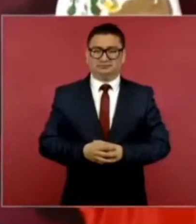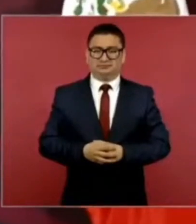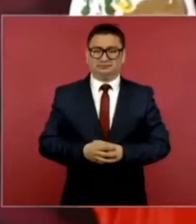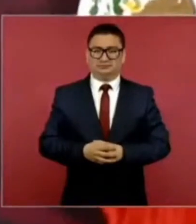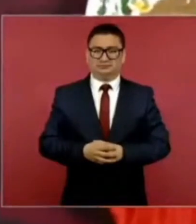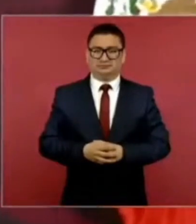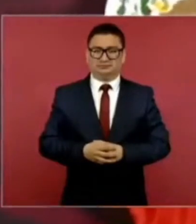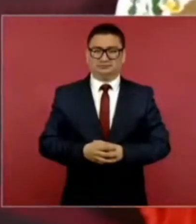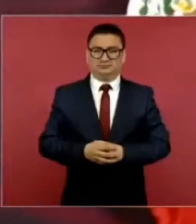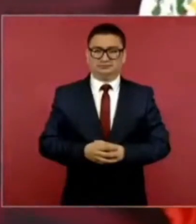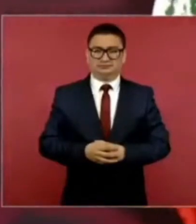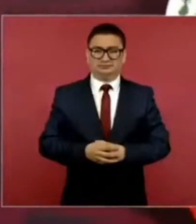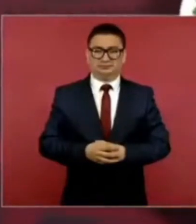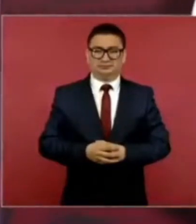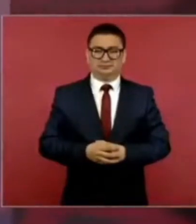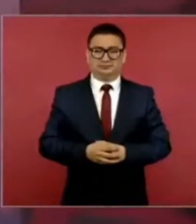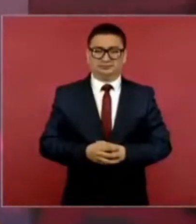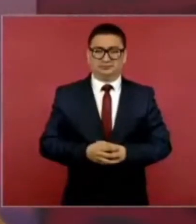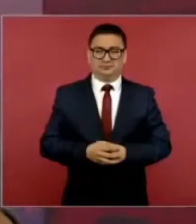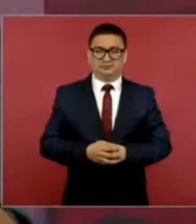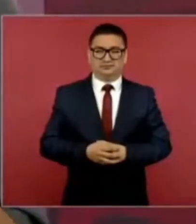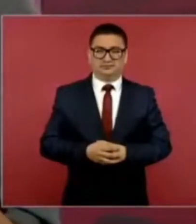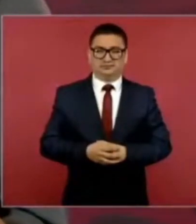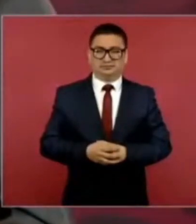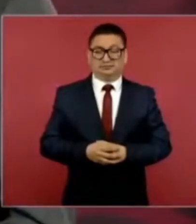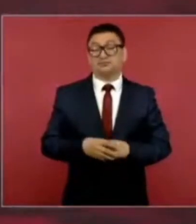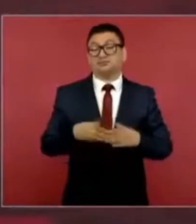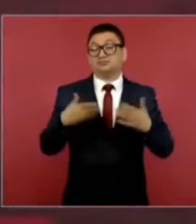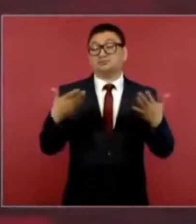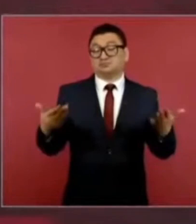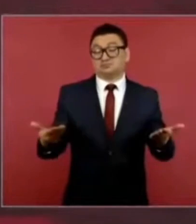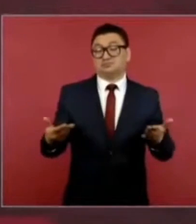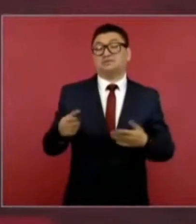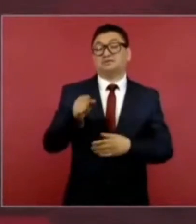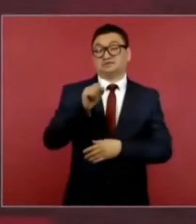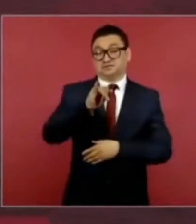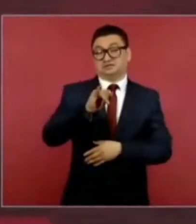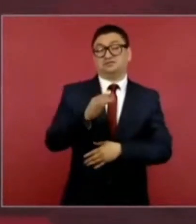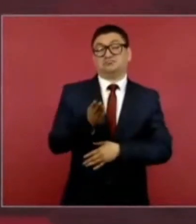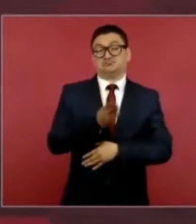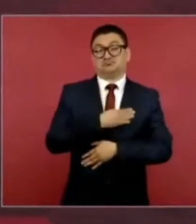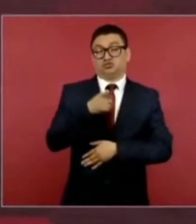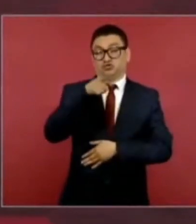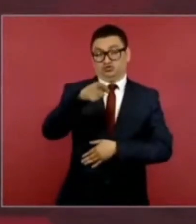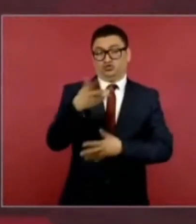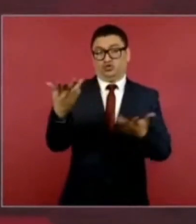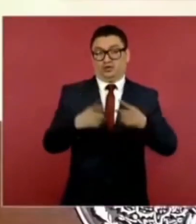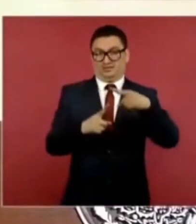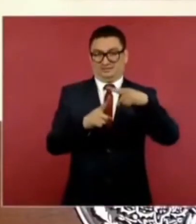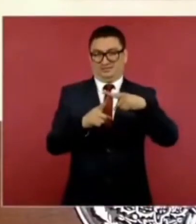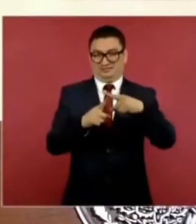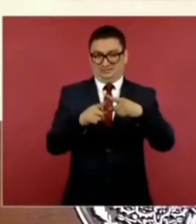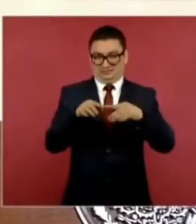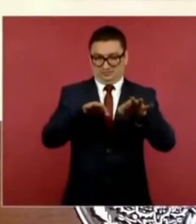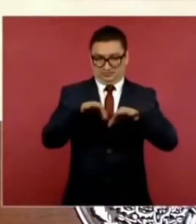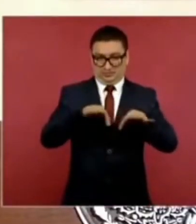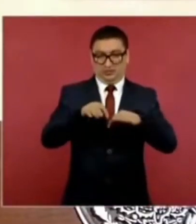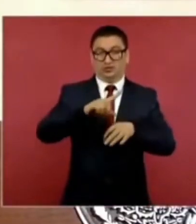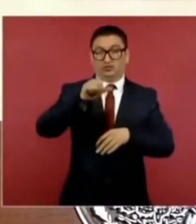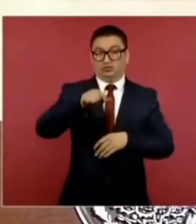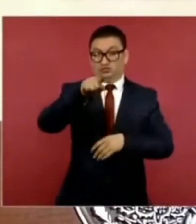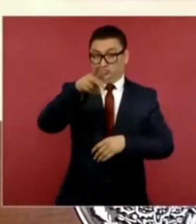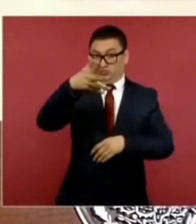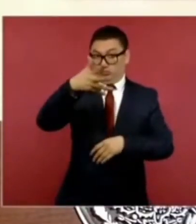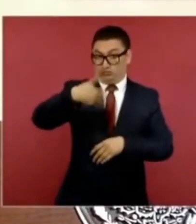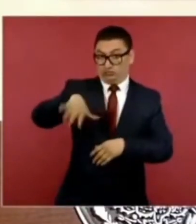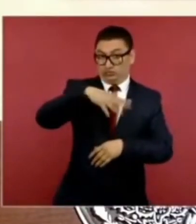Entonces, sí, qué bueno que hiciste ese trabajo. Ahora, si buscas la